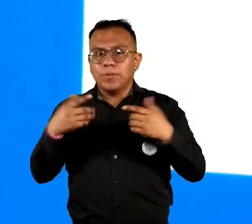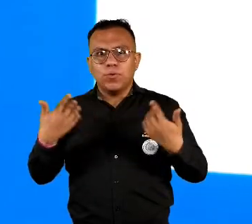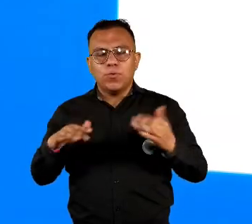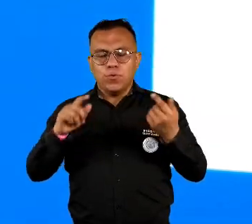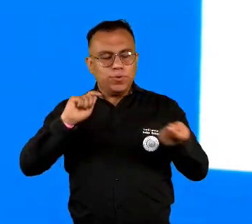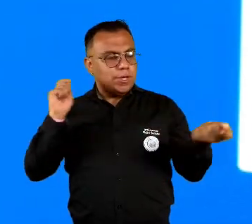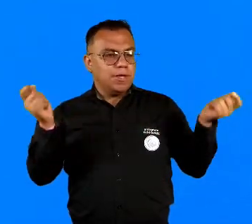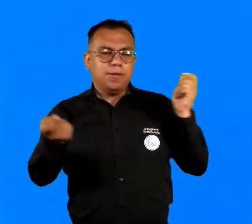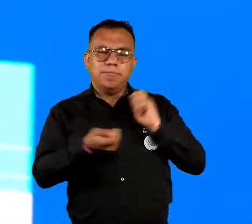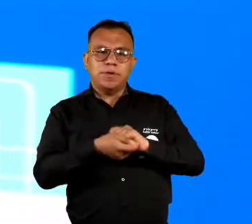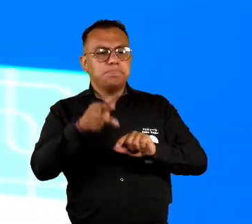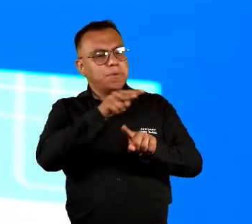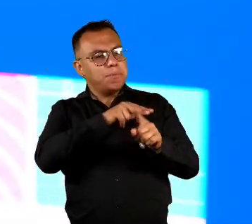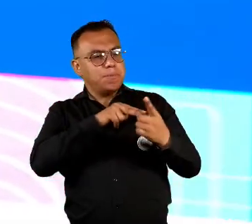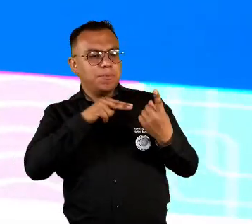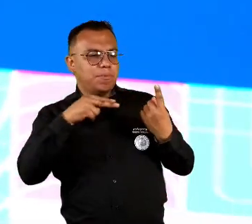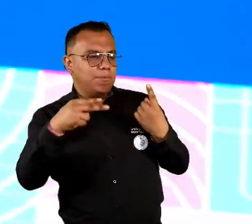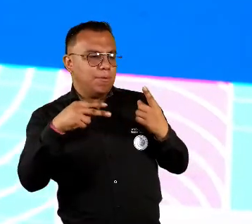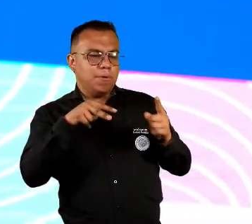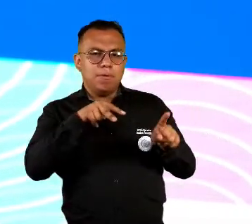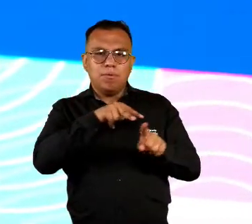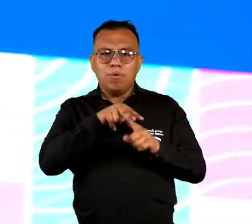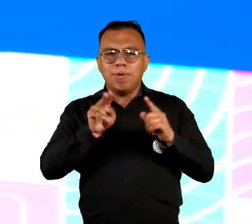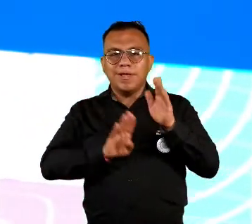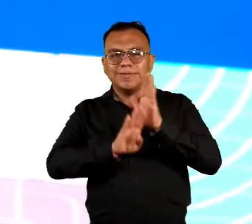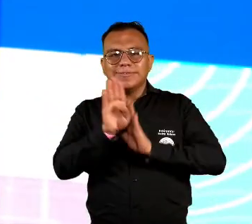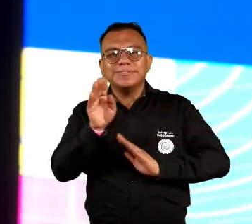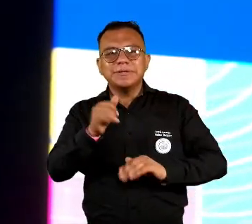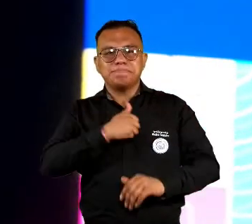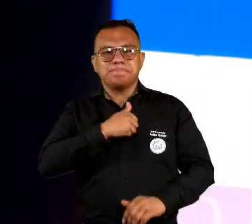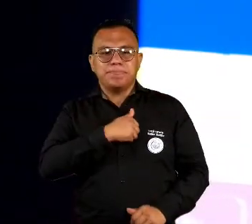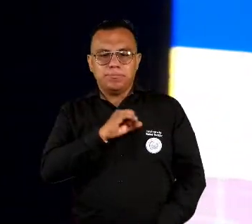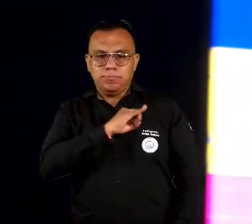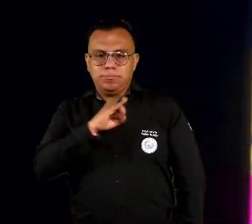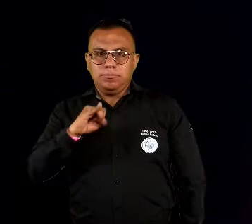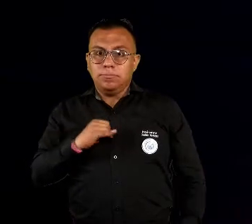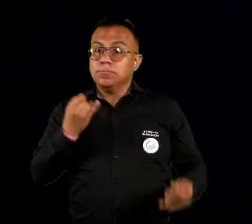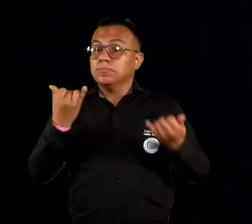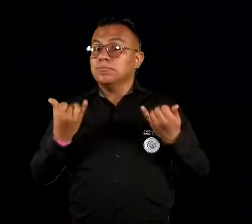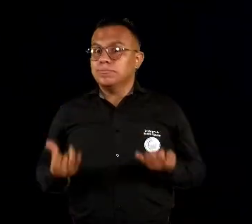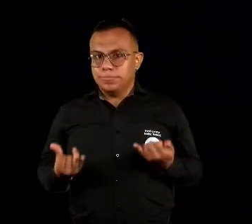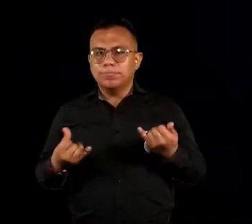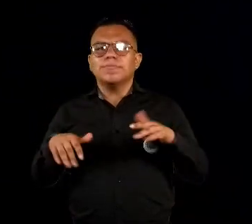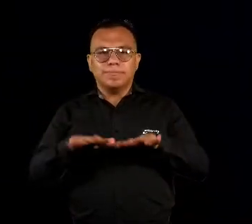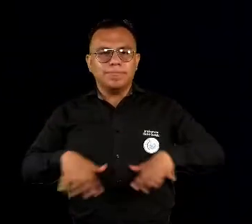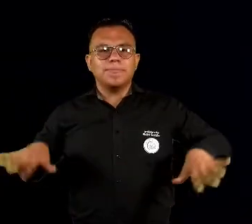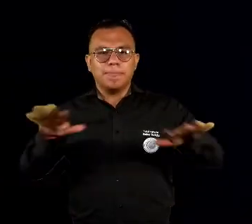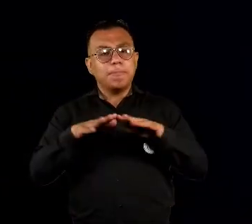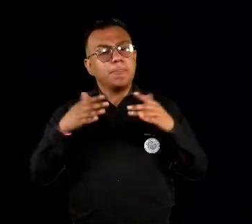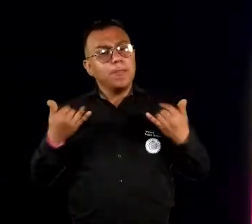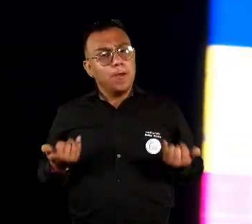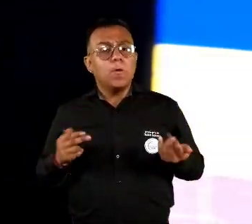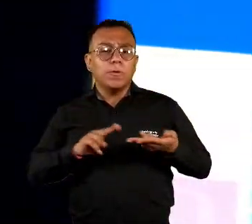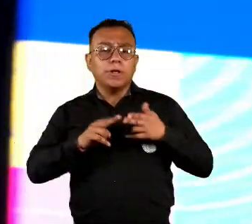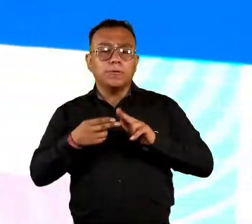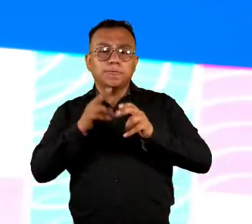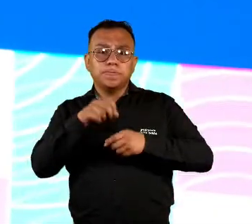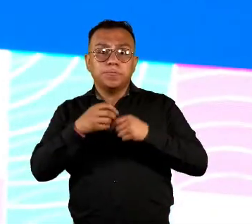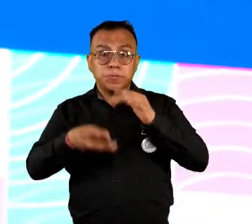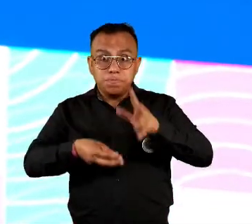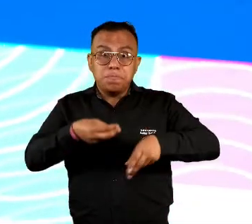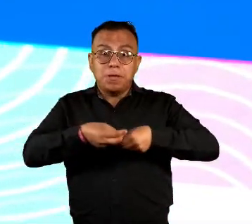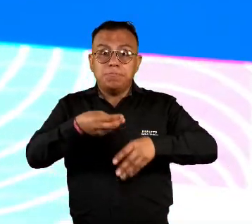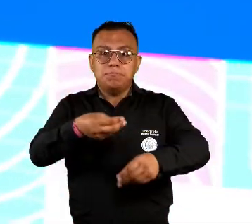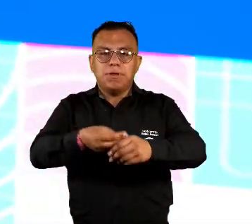un espectro y amplió el cuestión de El desarrollador independiente que ahora tiene un espacio que al fin al cabo alimenta